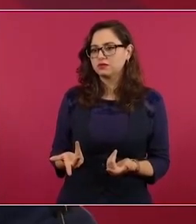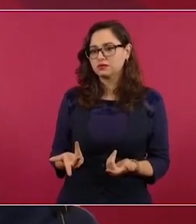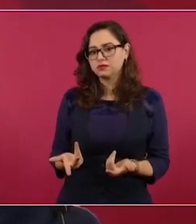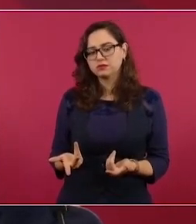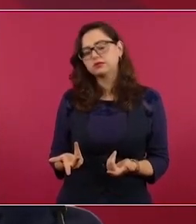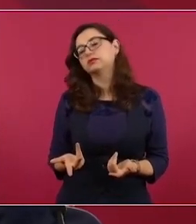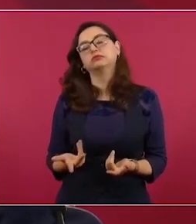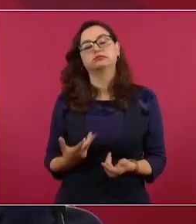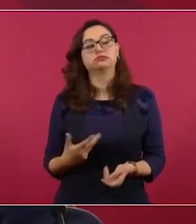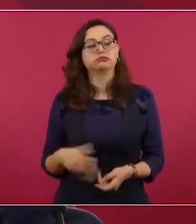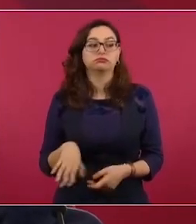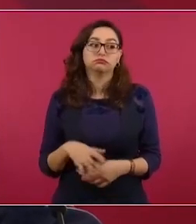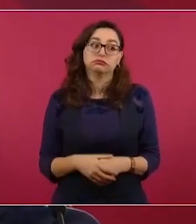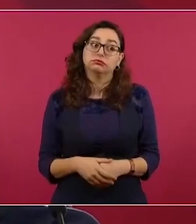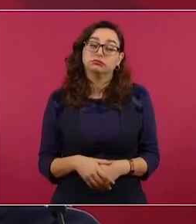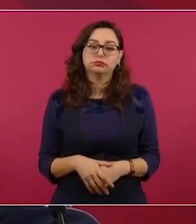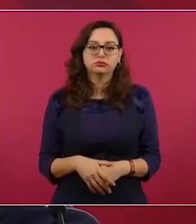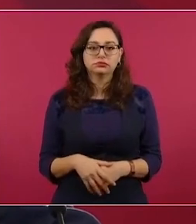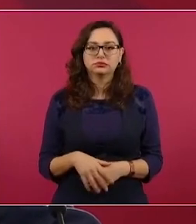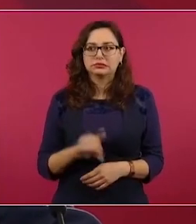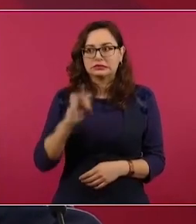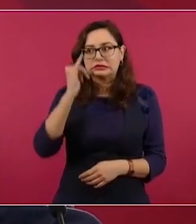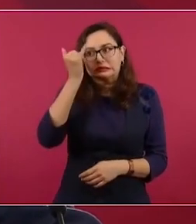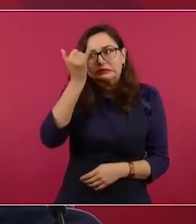¿Cómo quedaría?